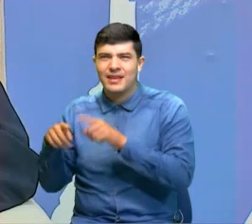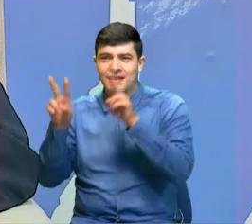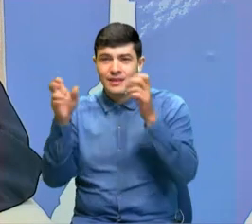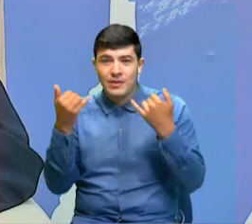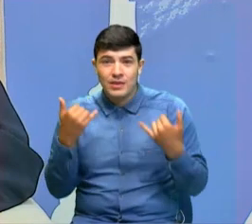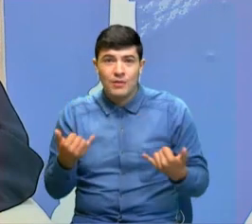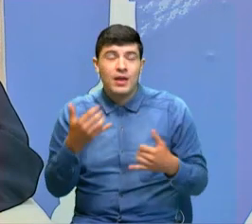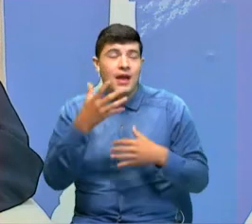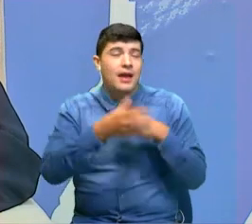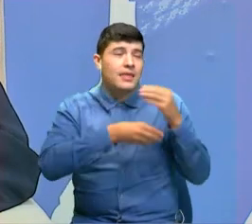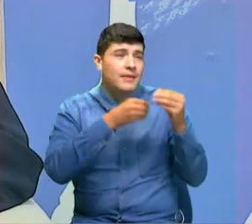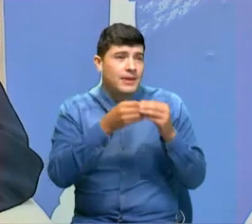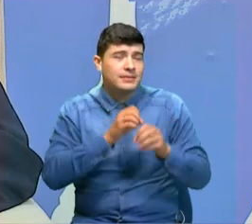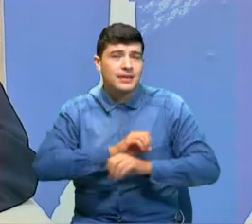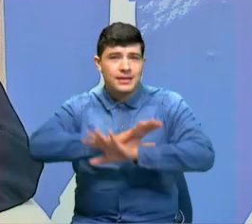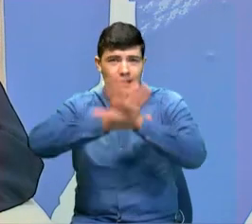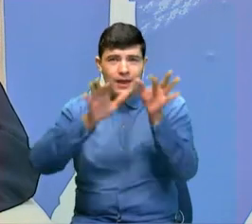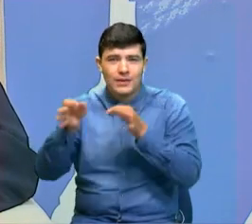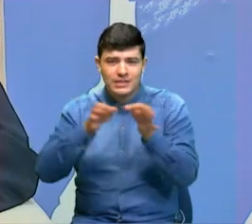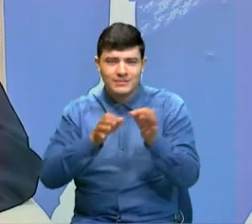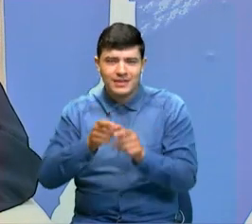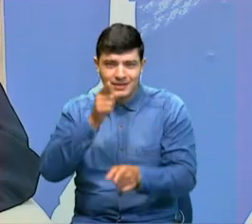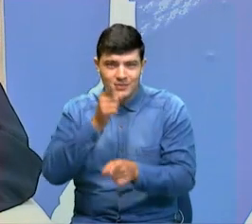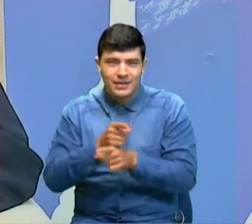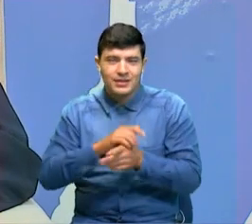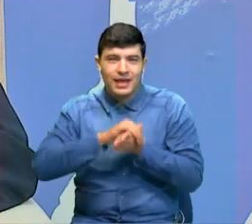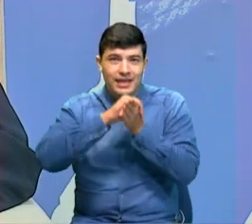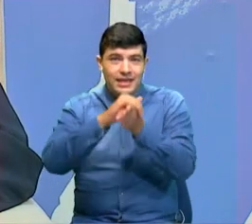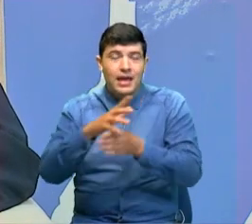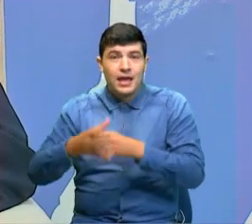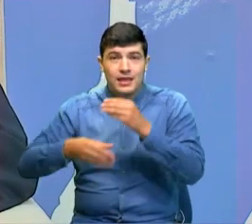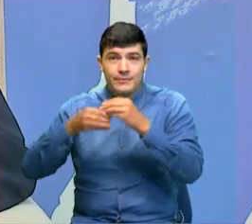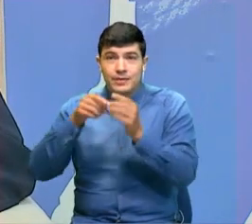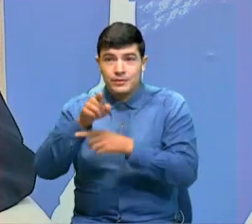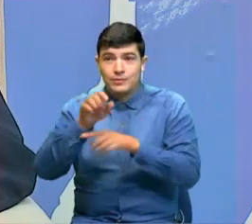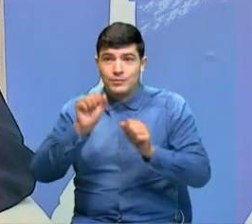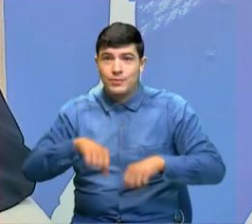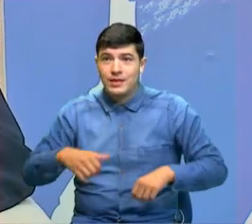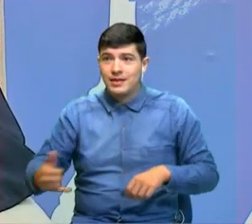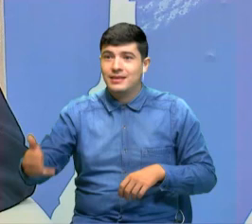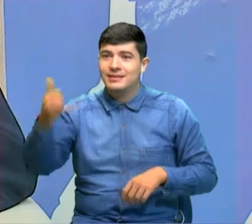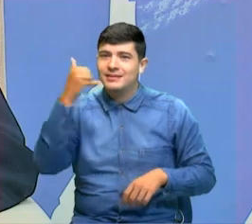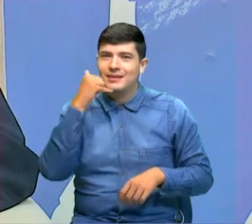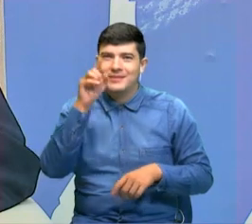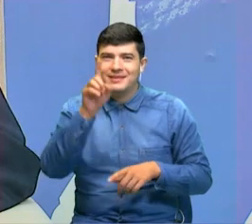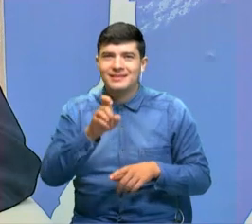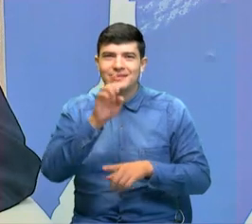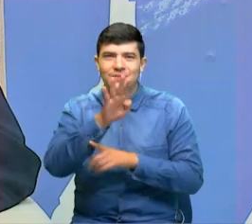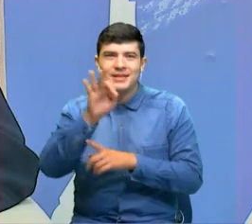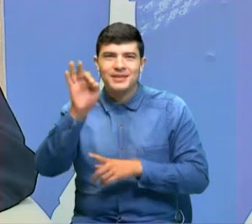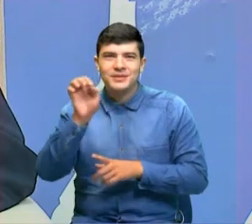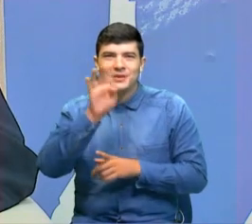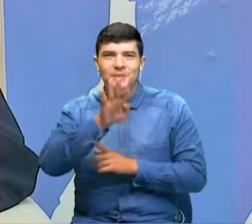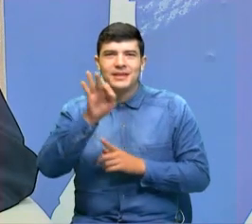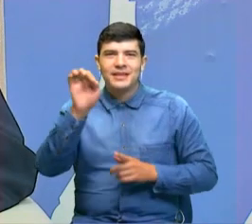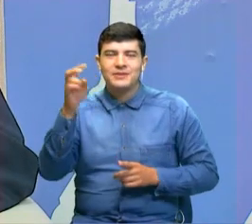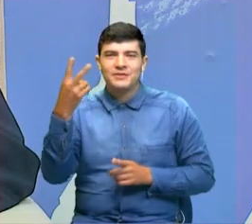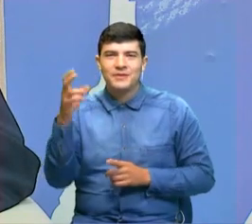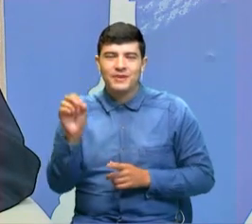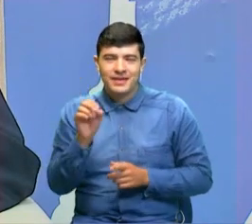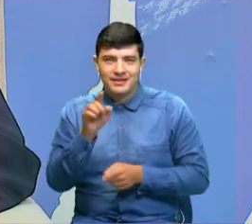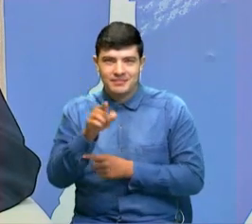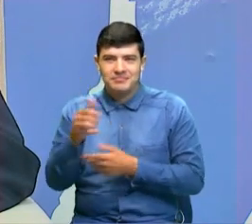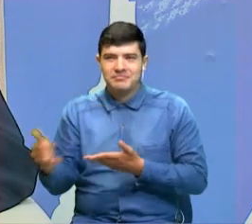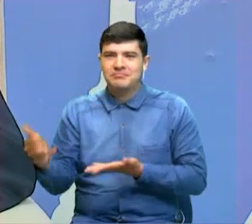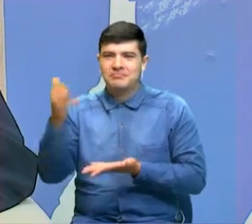por supuesto, le daremos la orientación correspondiente. También se puede comunicar al 648-4820, nuestra línea directa.